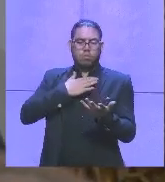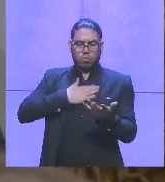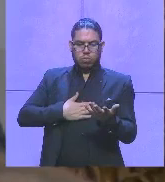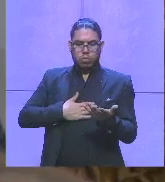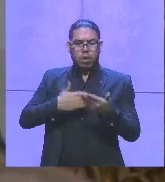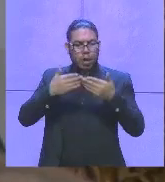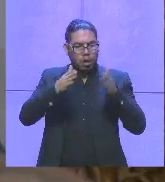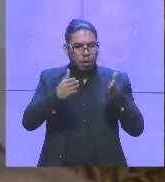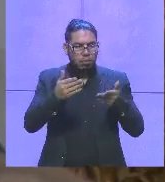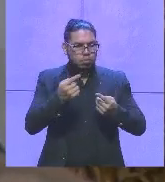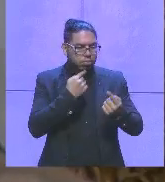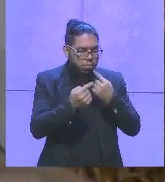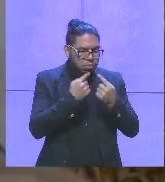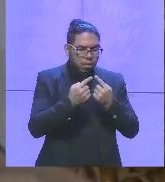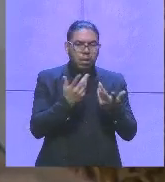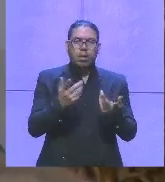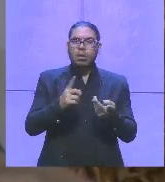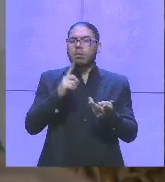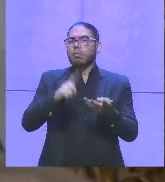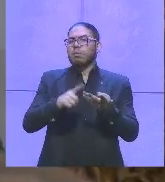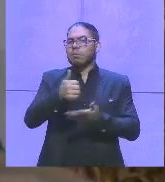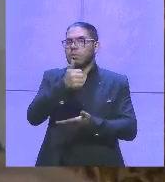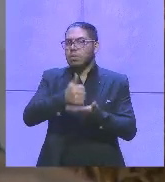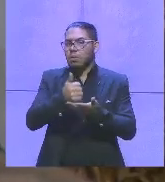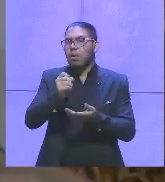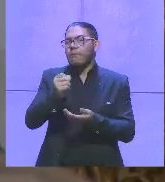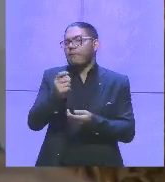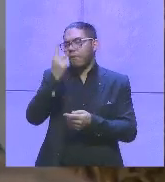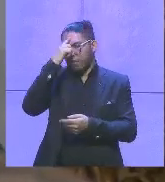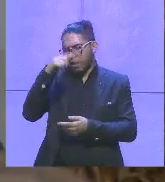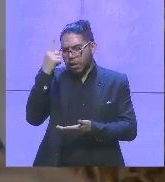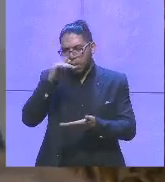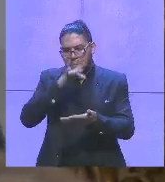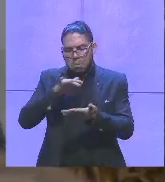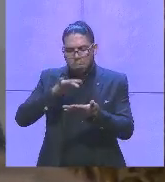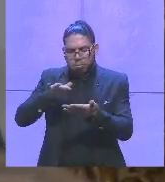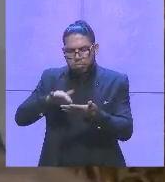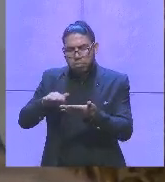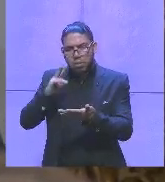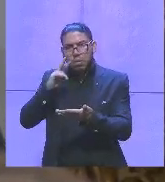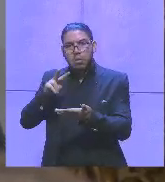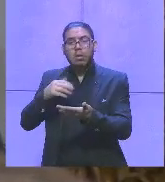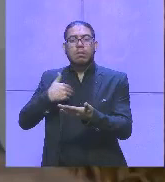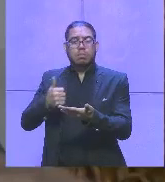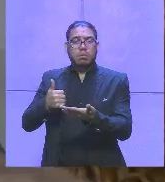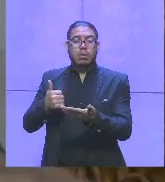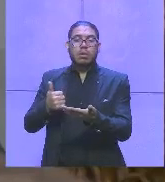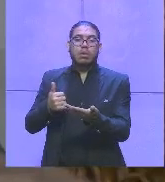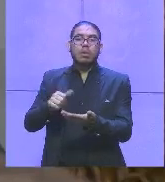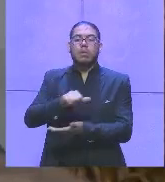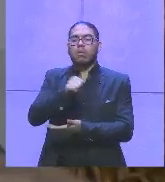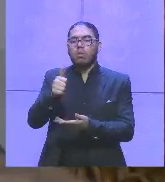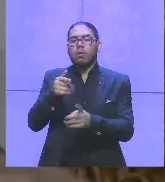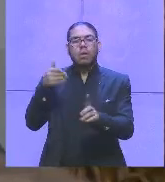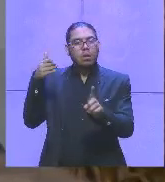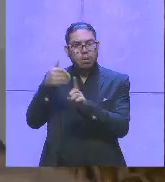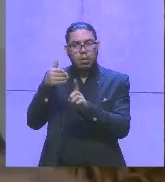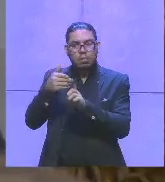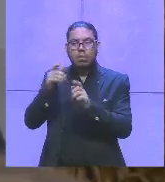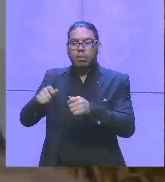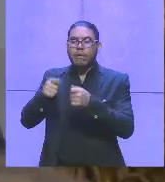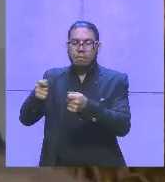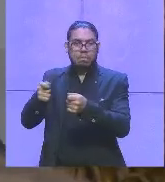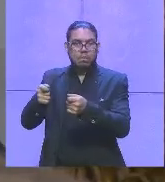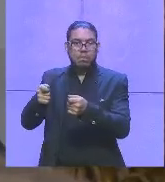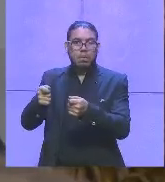través de sentencias ciudadanas o de fácil lectura, y a la concepción del recurso judicial efectivo o de